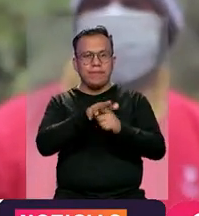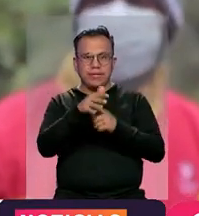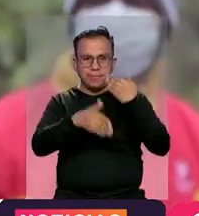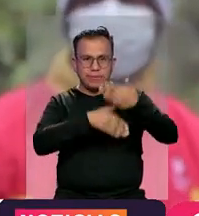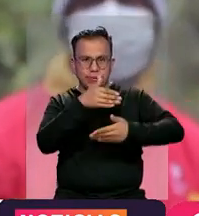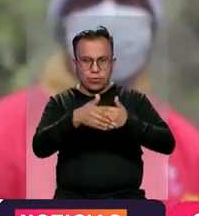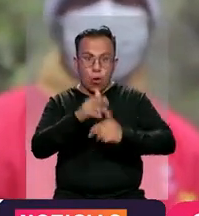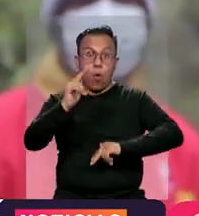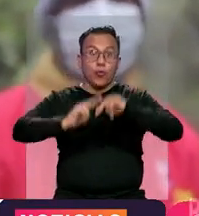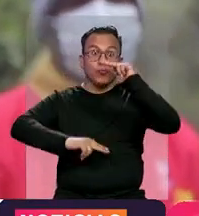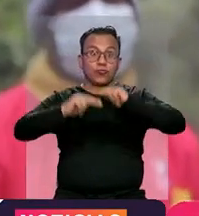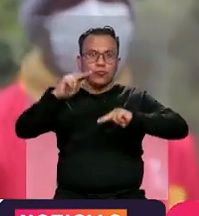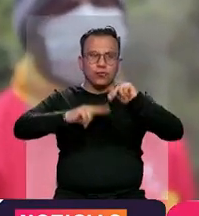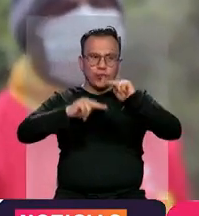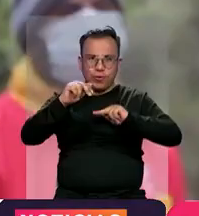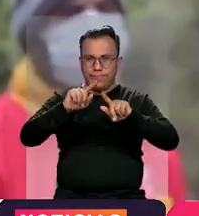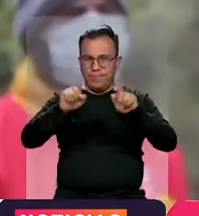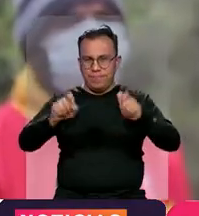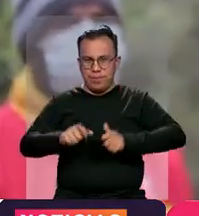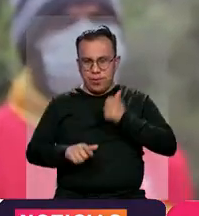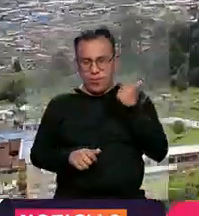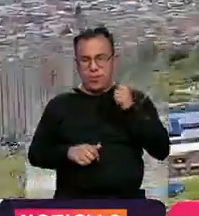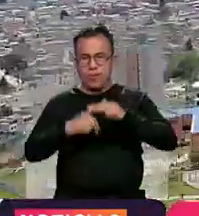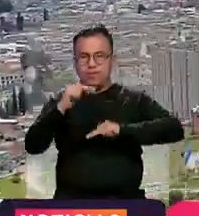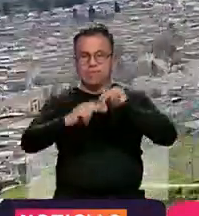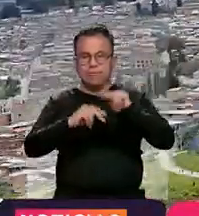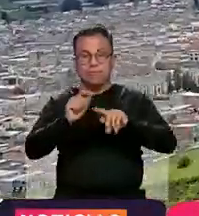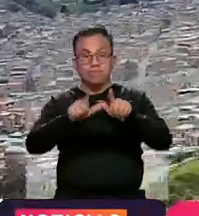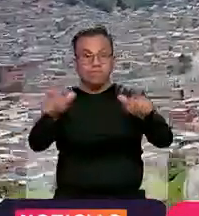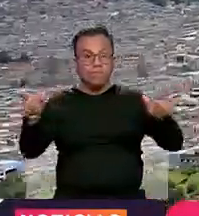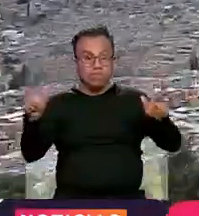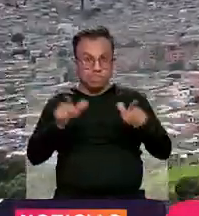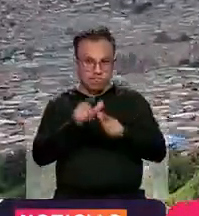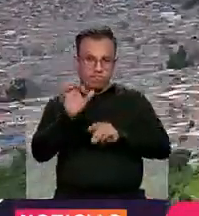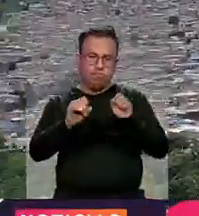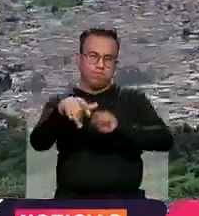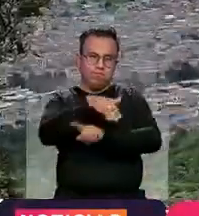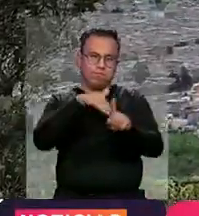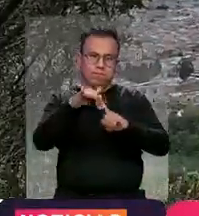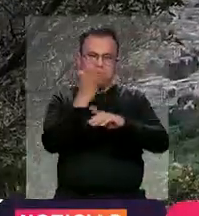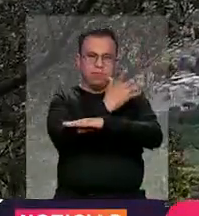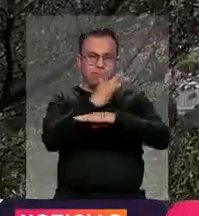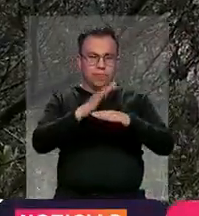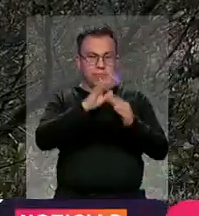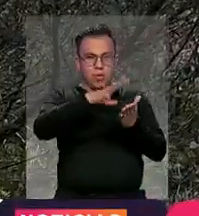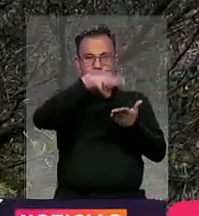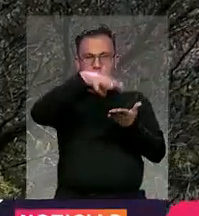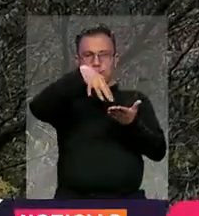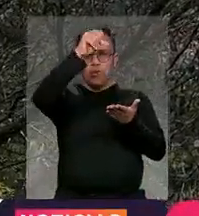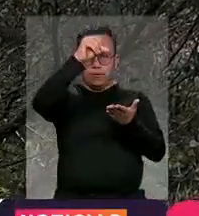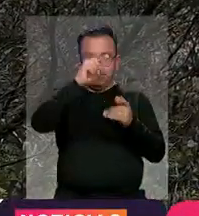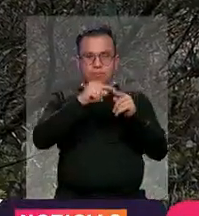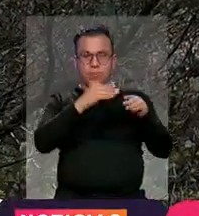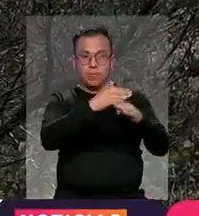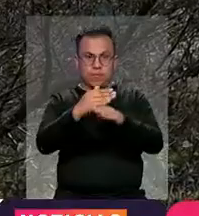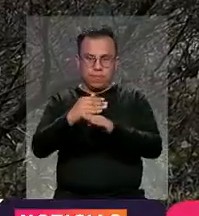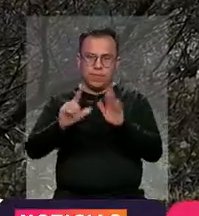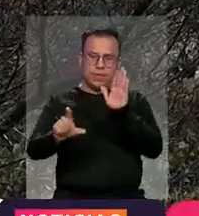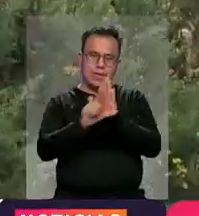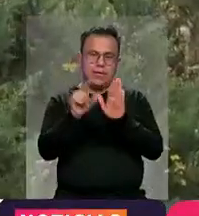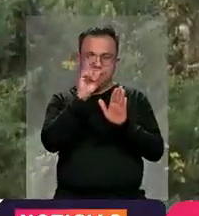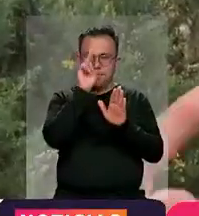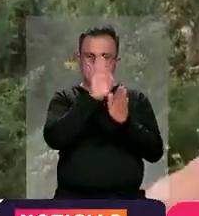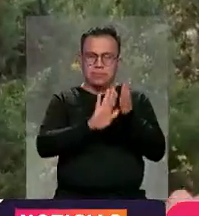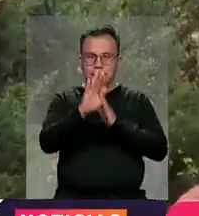adelanten construcciones de manera irregular. La zona hace parte del ecosistema del páramo de la capital y es protegida por la Ley